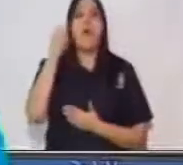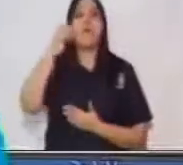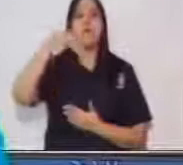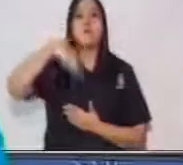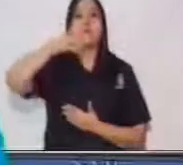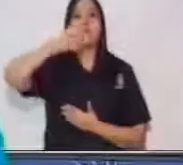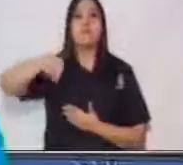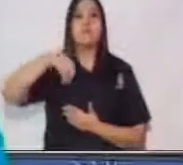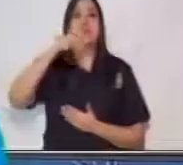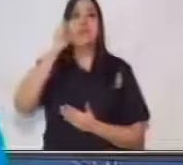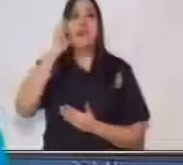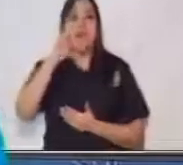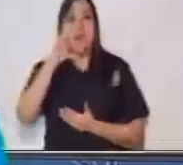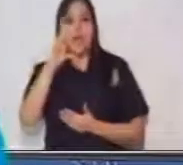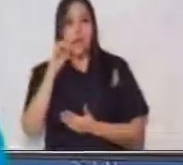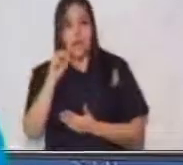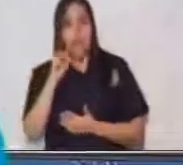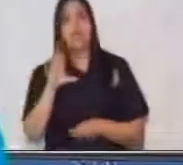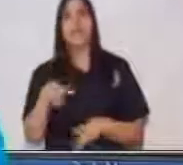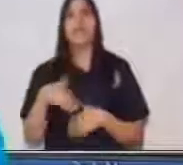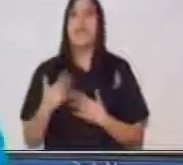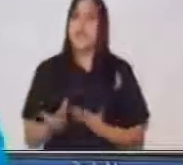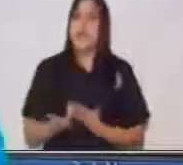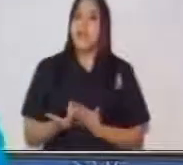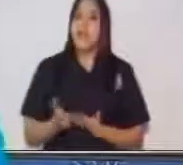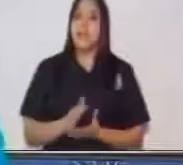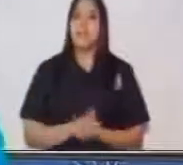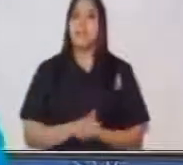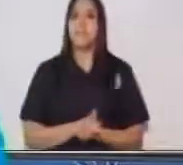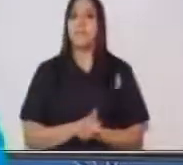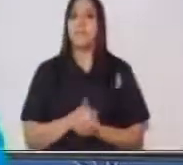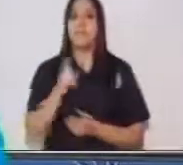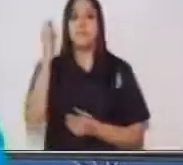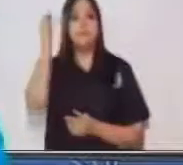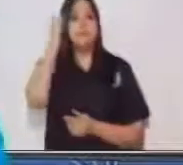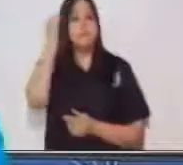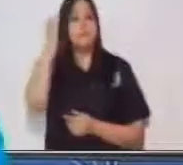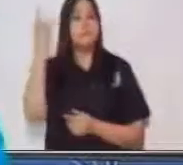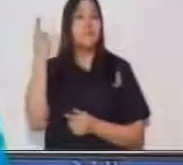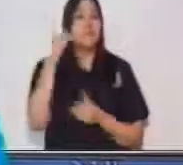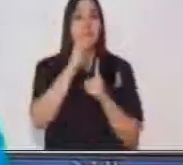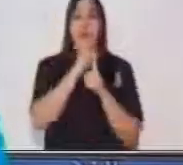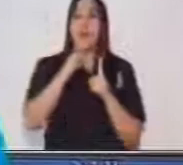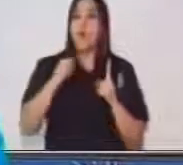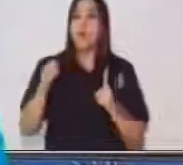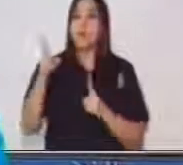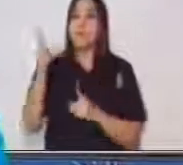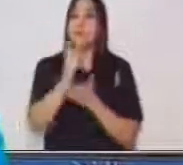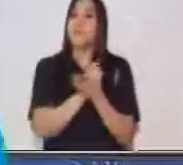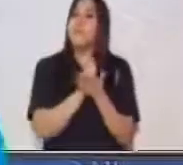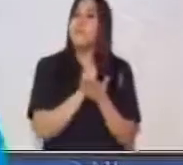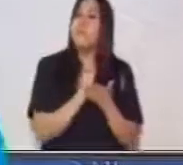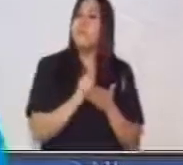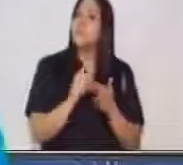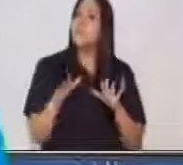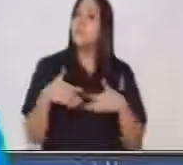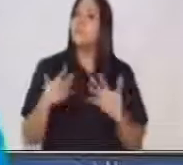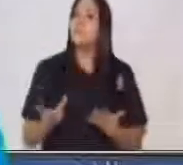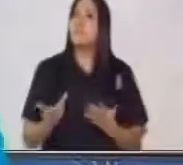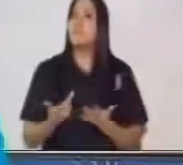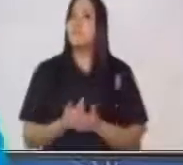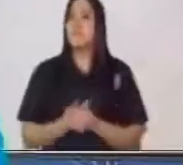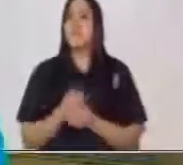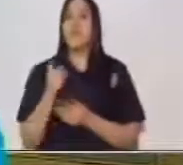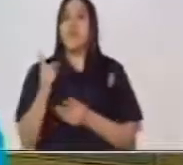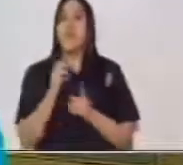Entonces vamos a pensar en una oración. Y vamos a escribir entonces